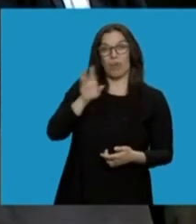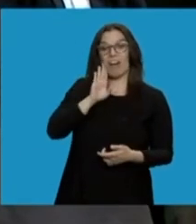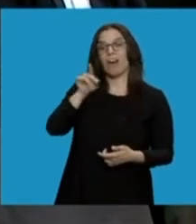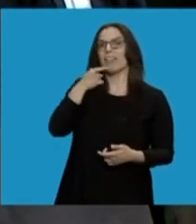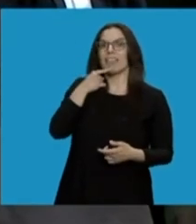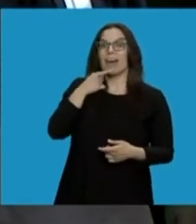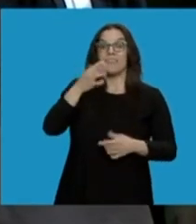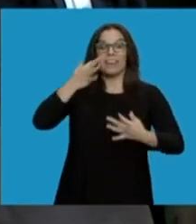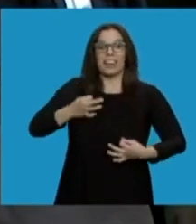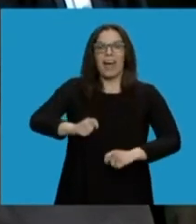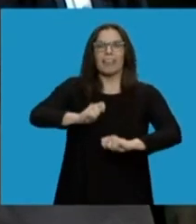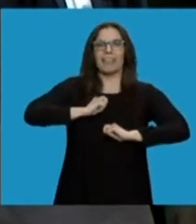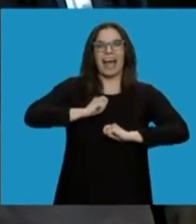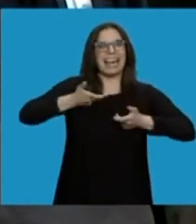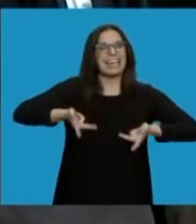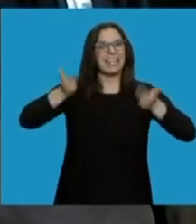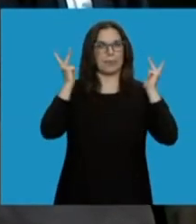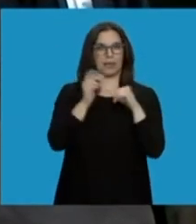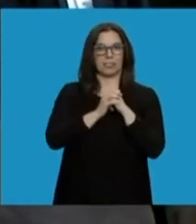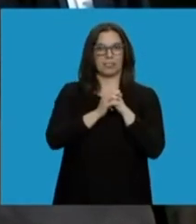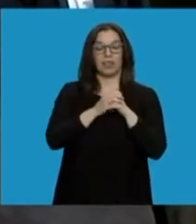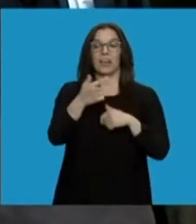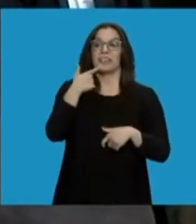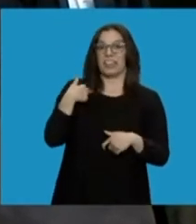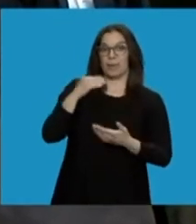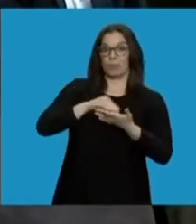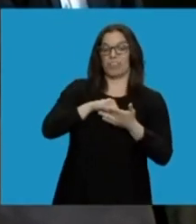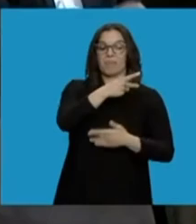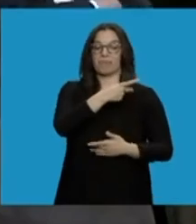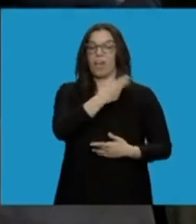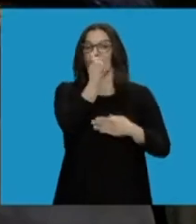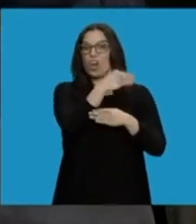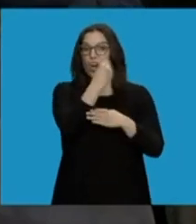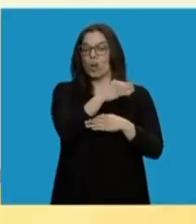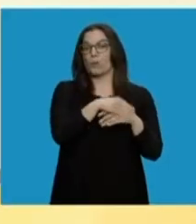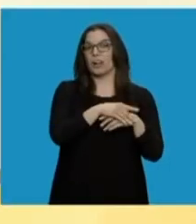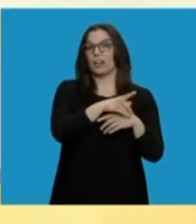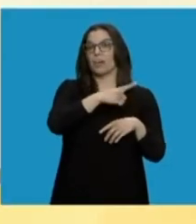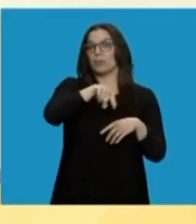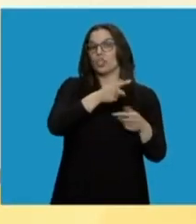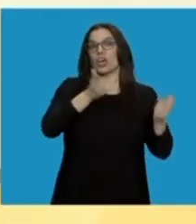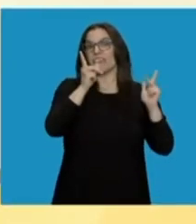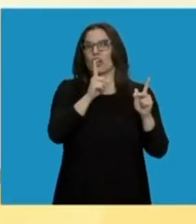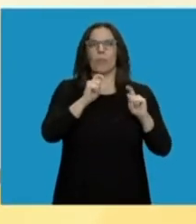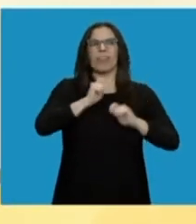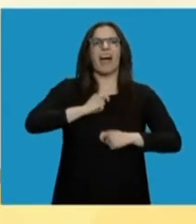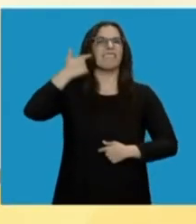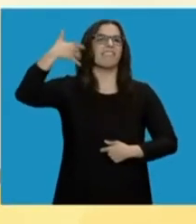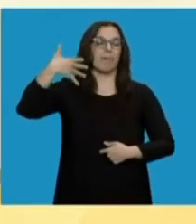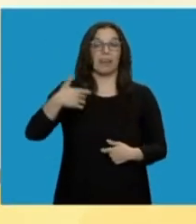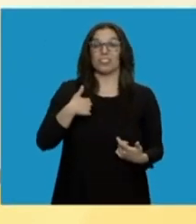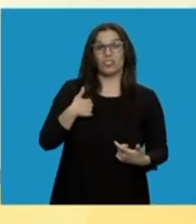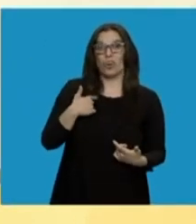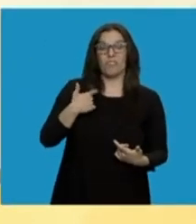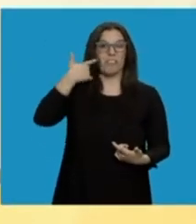libres. Y Gago nos decía, bueno, vosotros sois jóvenes y más que libres os hará famosos. Yo por lo menos no quería